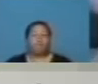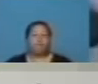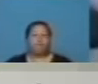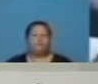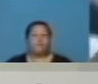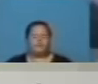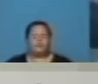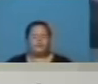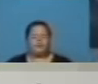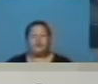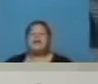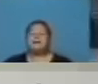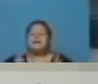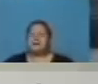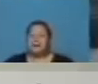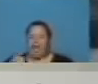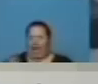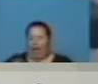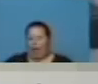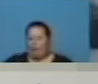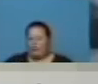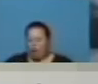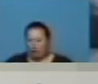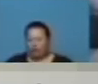de una gravedad institucional inusitada,